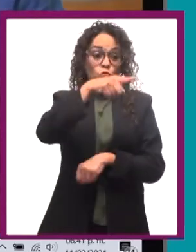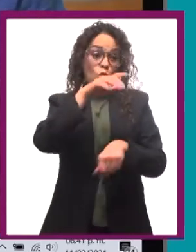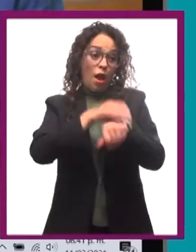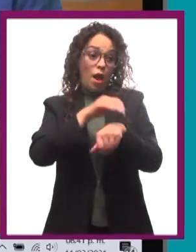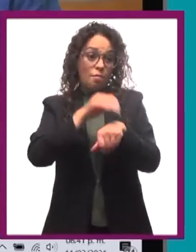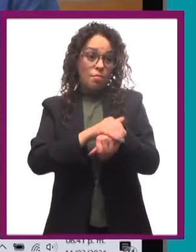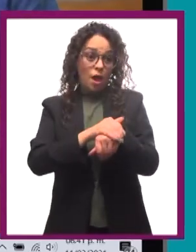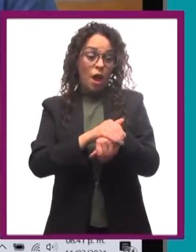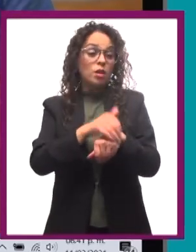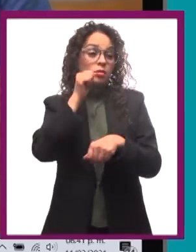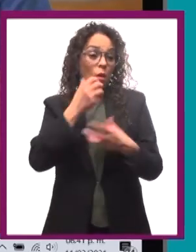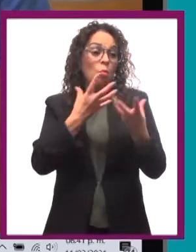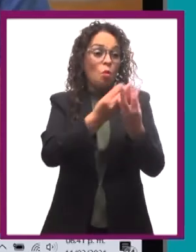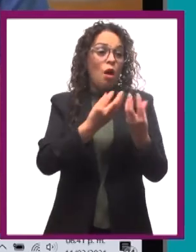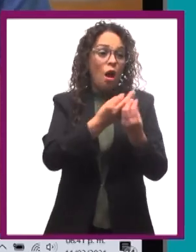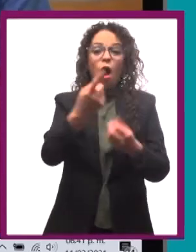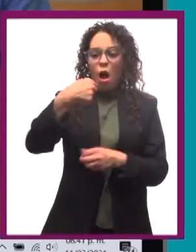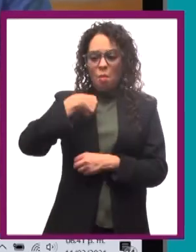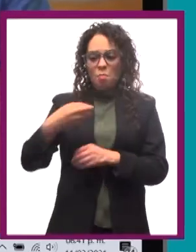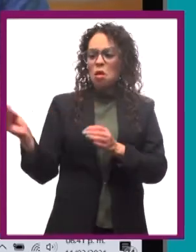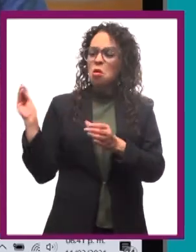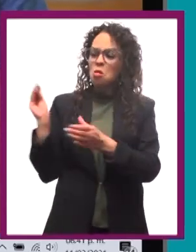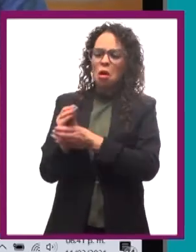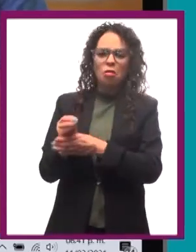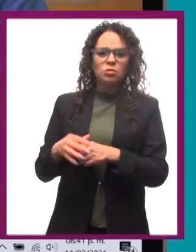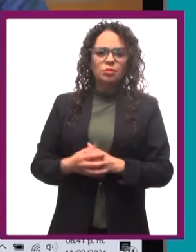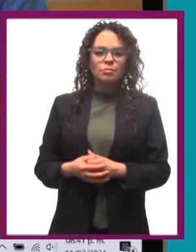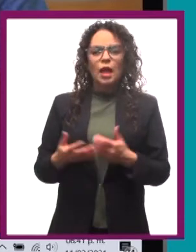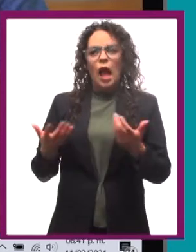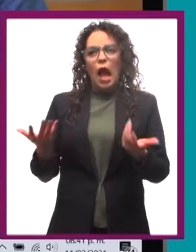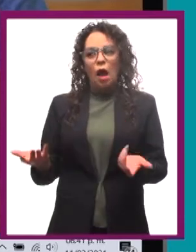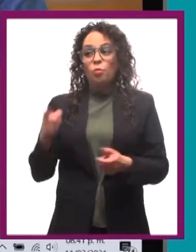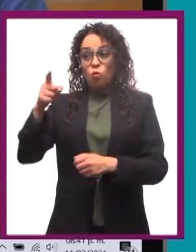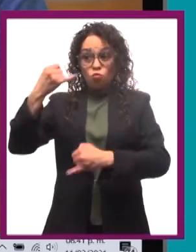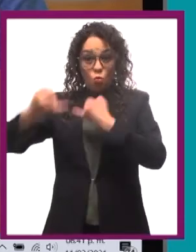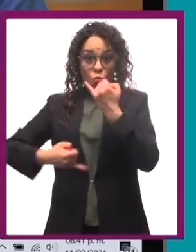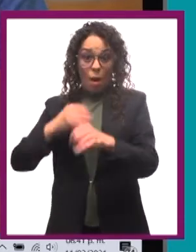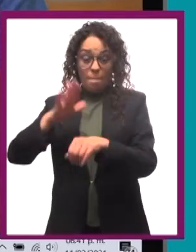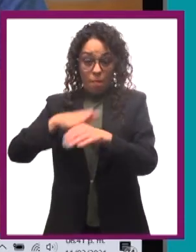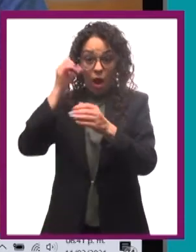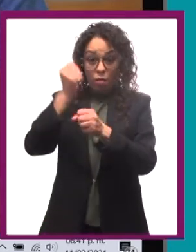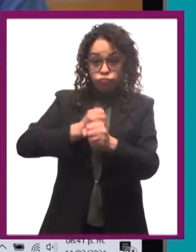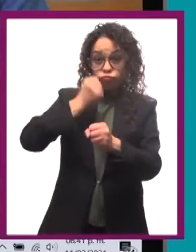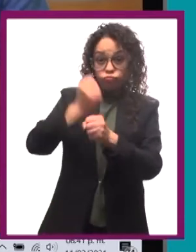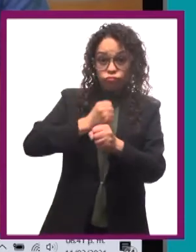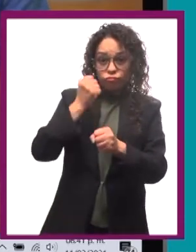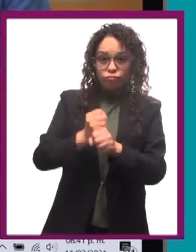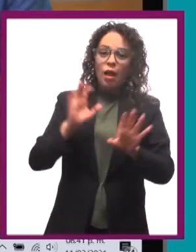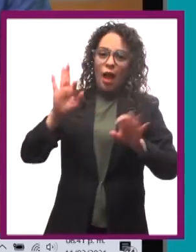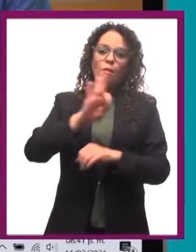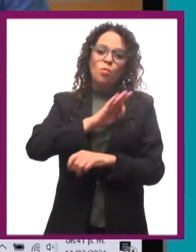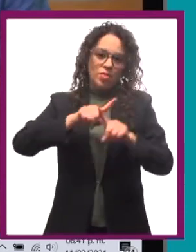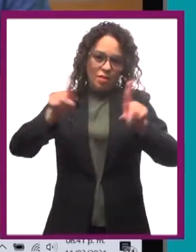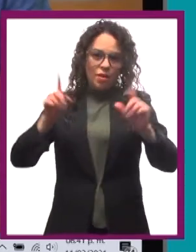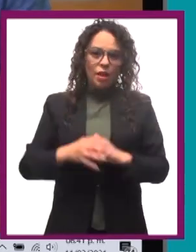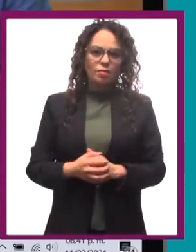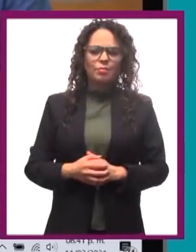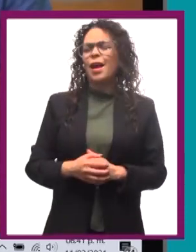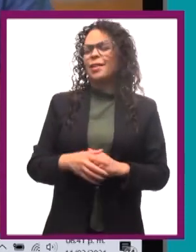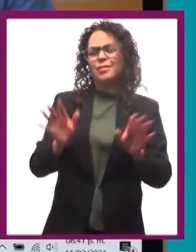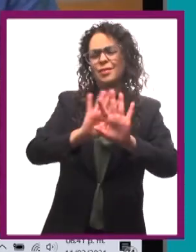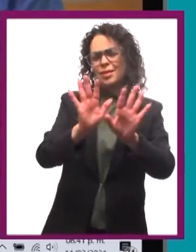como tú con tus amigos porque a mí ni me pelas. Bueno, si practicaras más... Ya, en